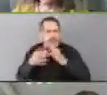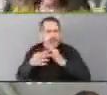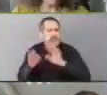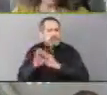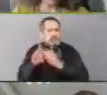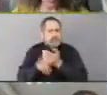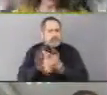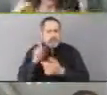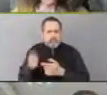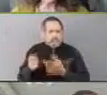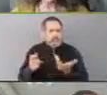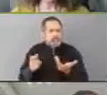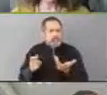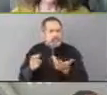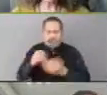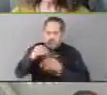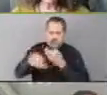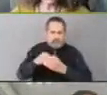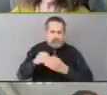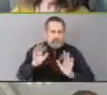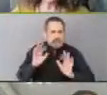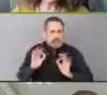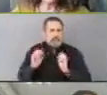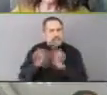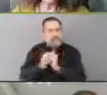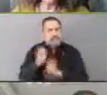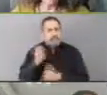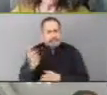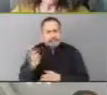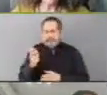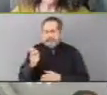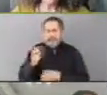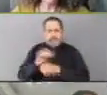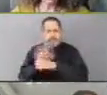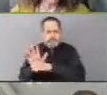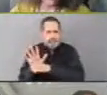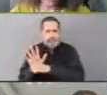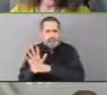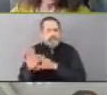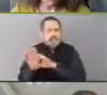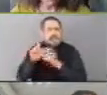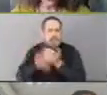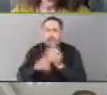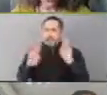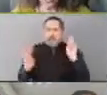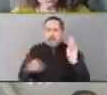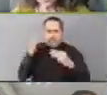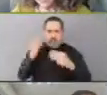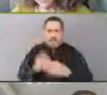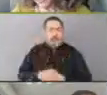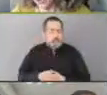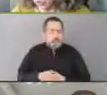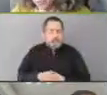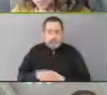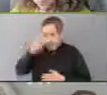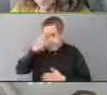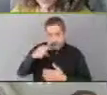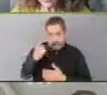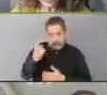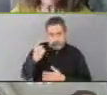afectados, todos. Con esta pandemia que es mundial. México no es la